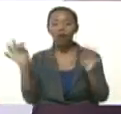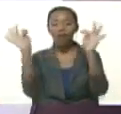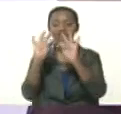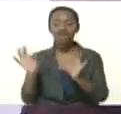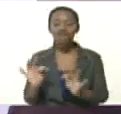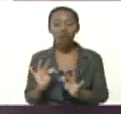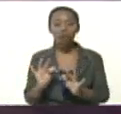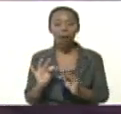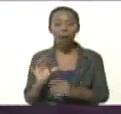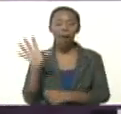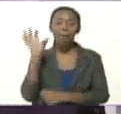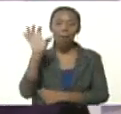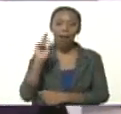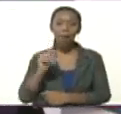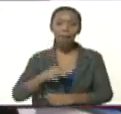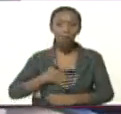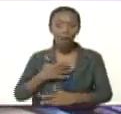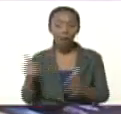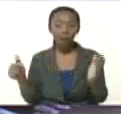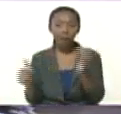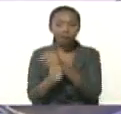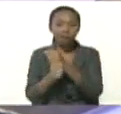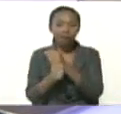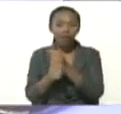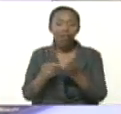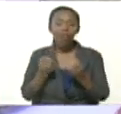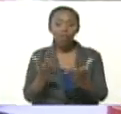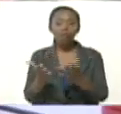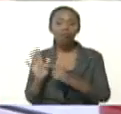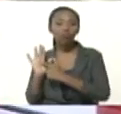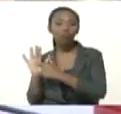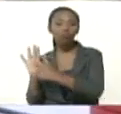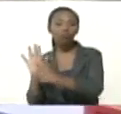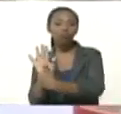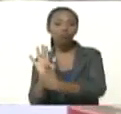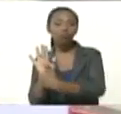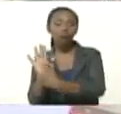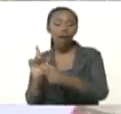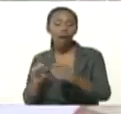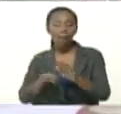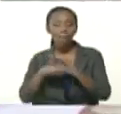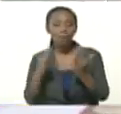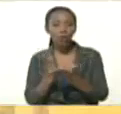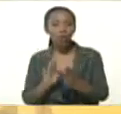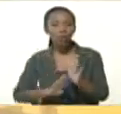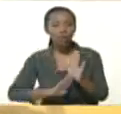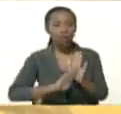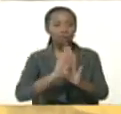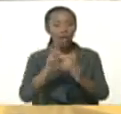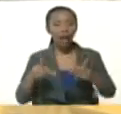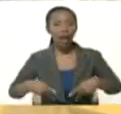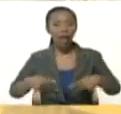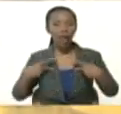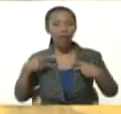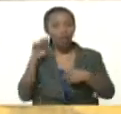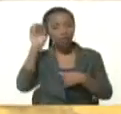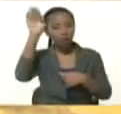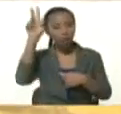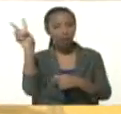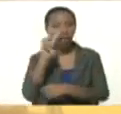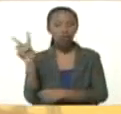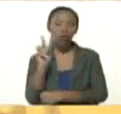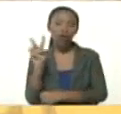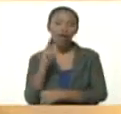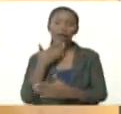formas que el país encuentre dando el ejemplo al mundo para desarrollar nuestra vida, para desarrollar el futuro de Venezuela.